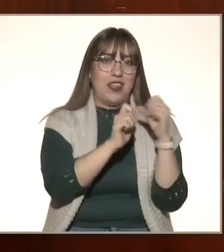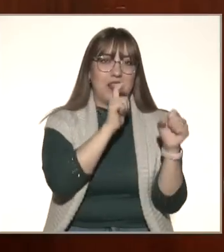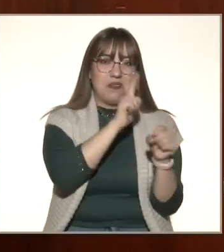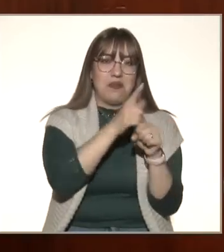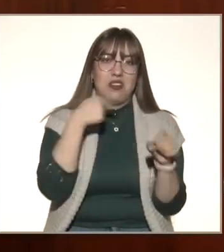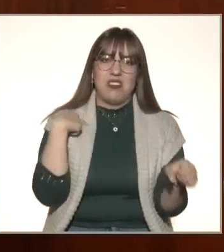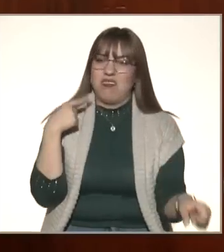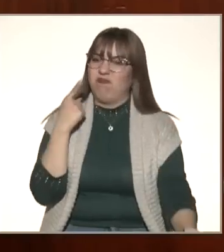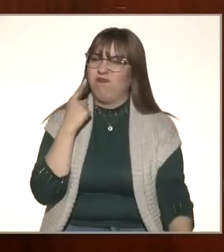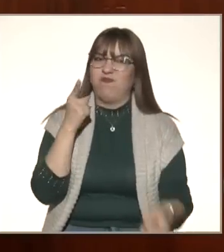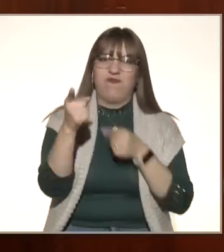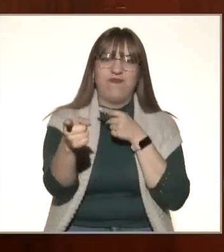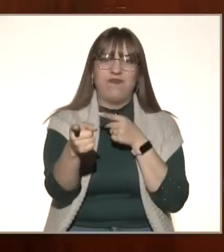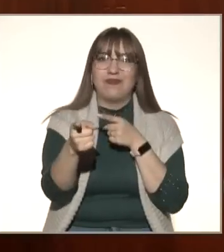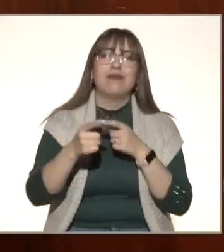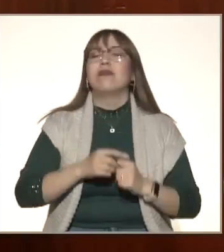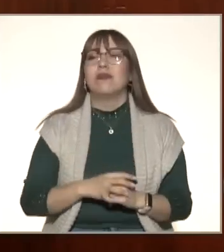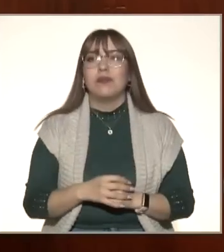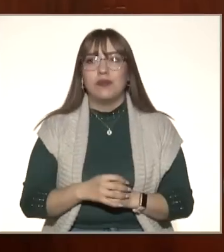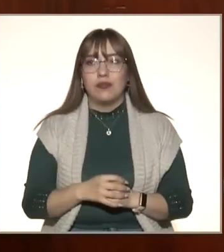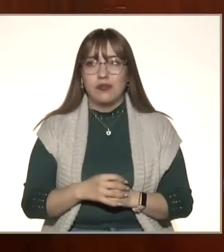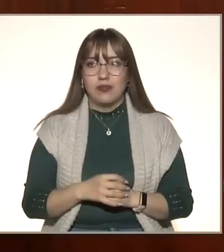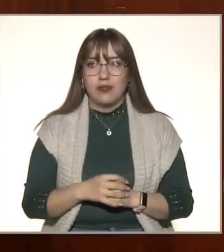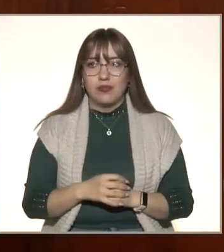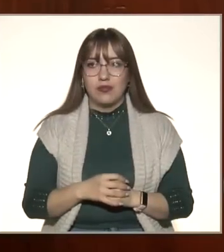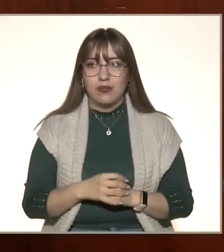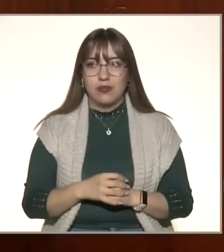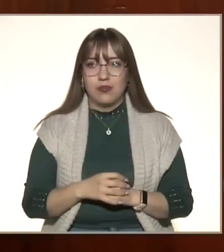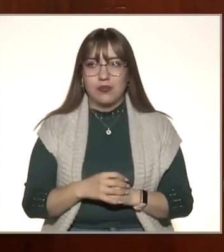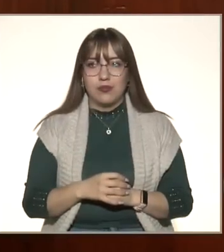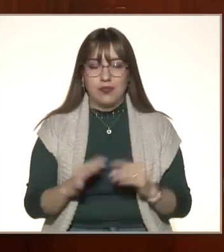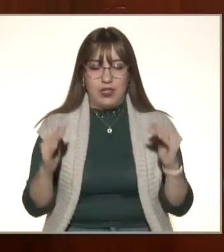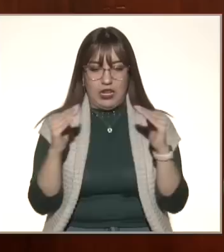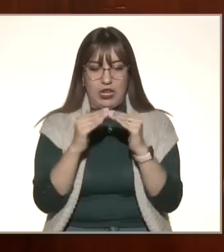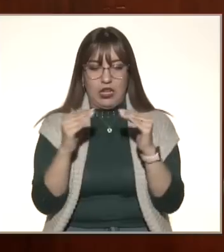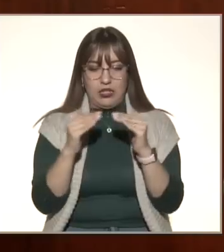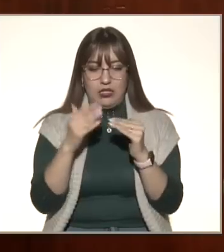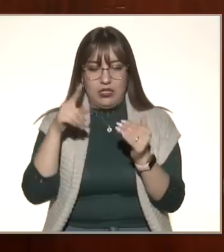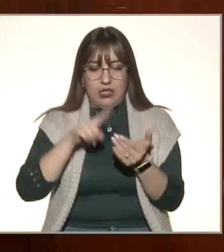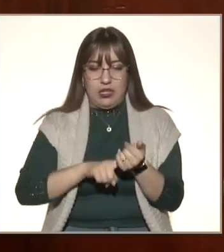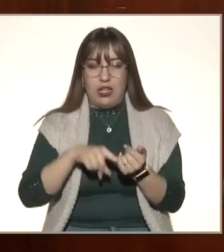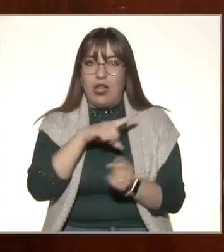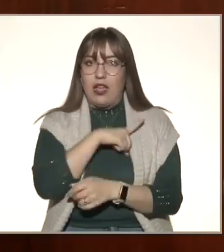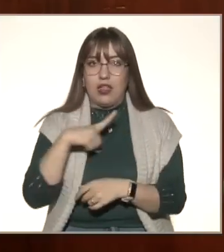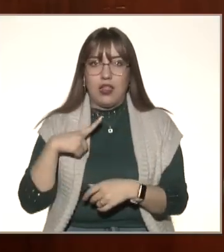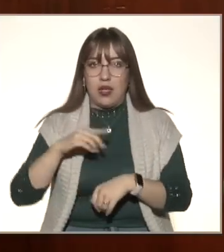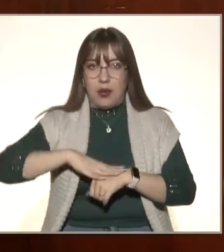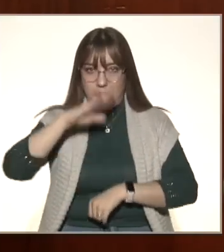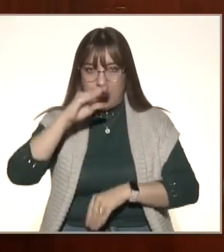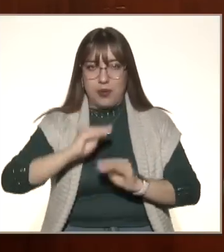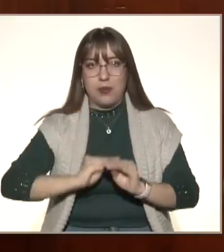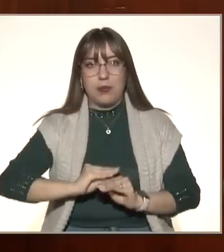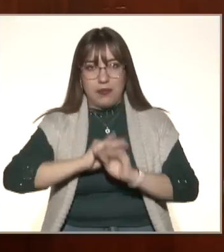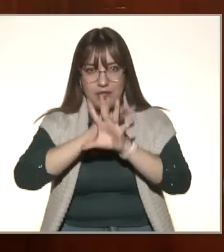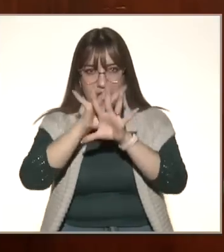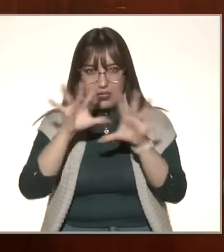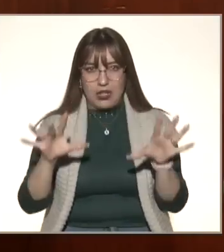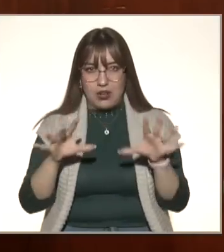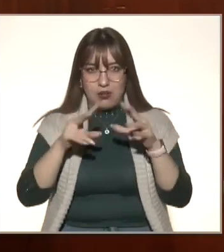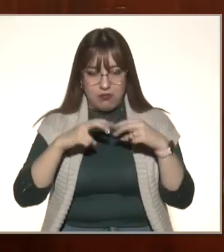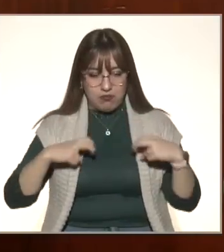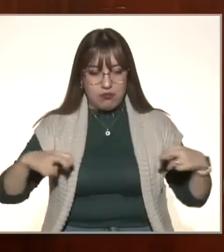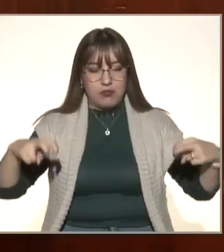Alguien tiene que tener en casa la idea clara para cambiar en ese momento al modo de